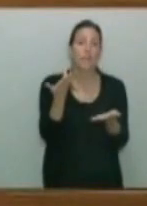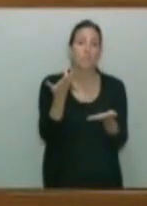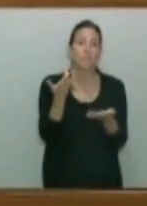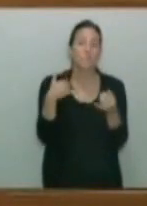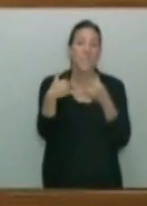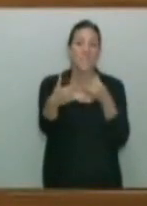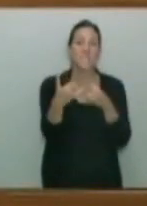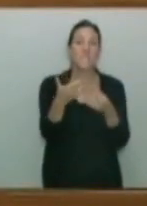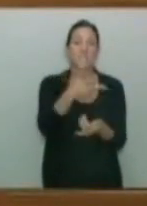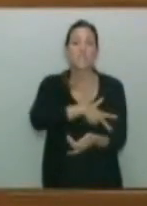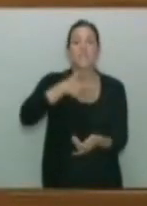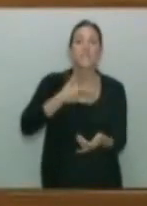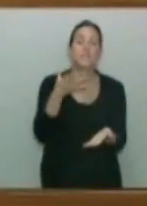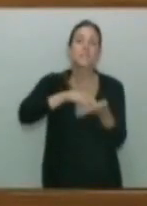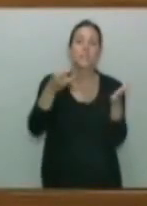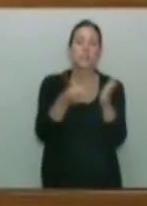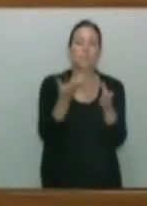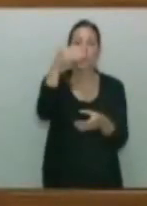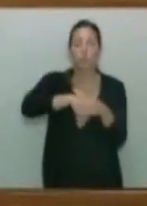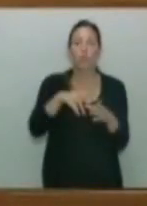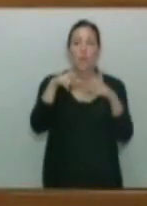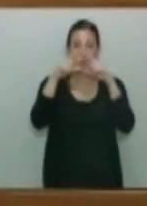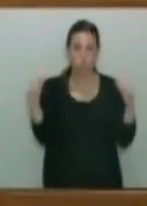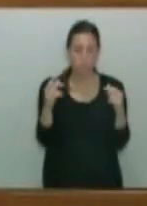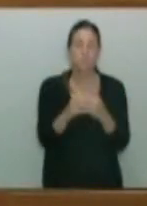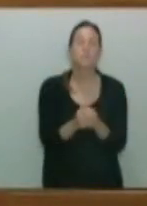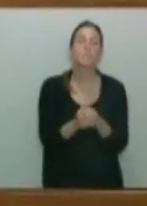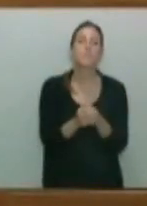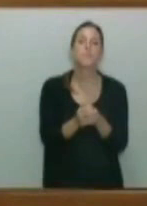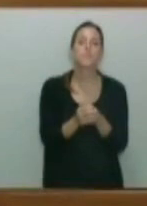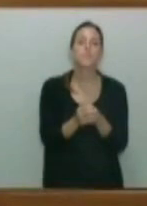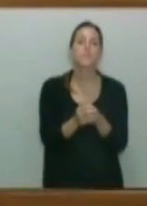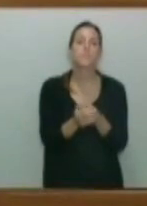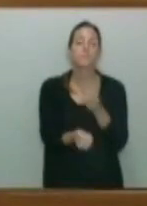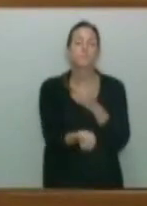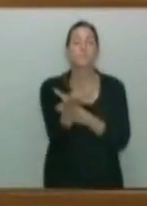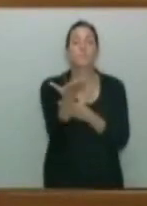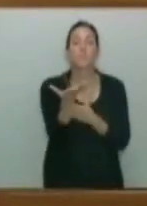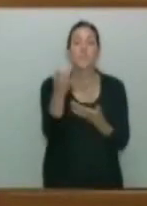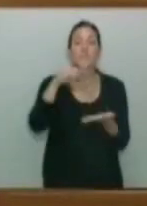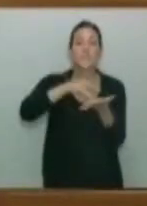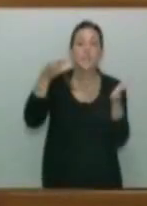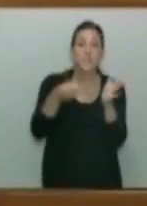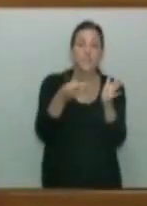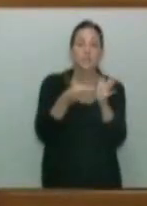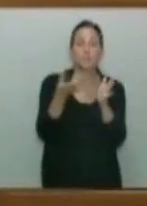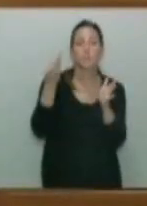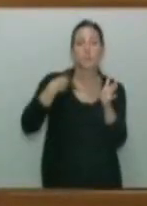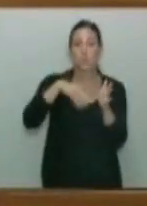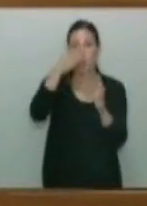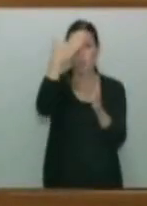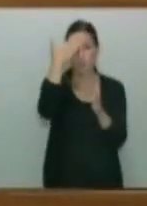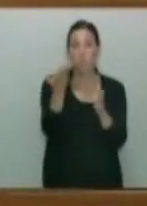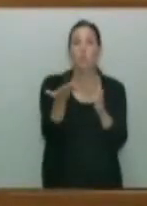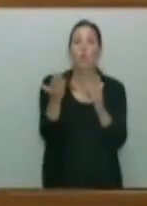del sistema electoral autonómico, propiciando un sistema configurado en base a los principios de sufragio universal,